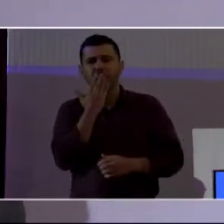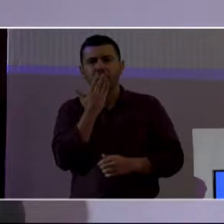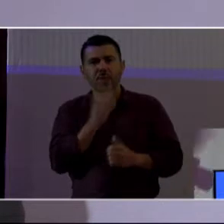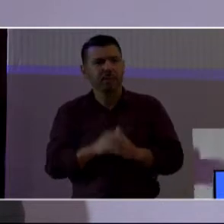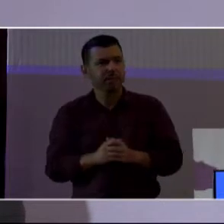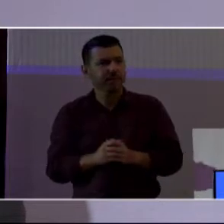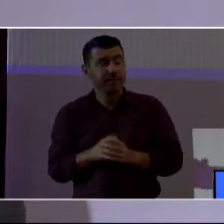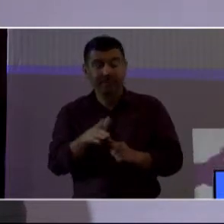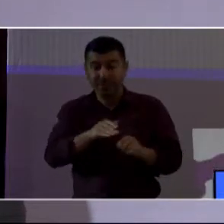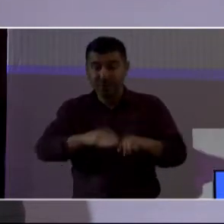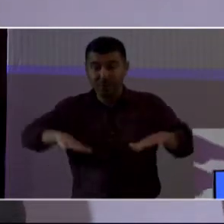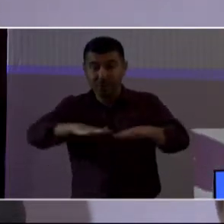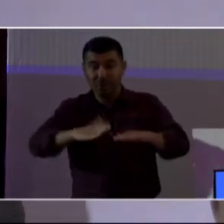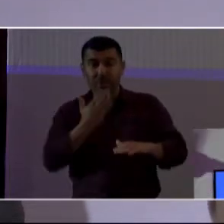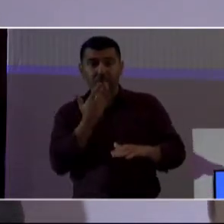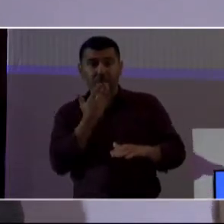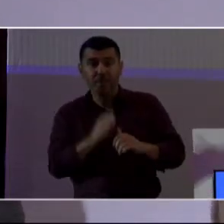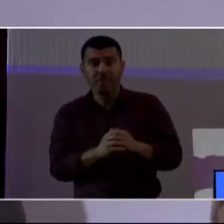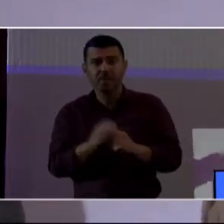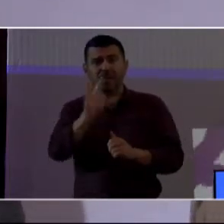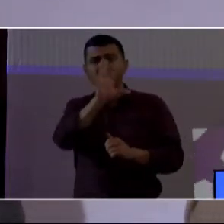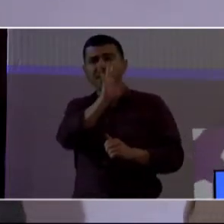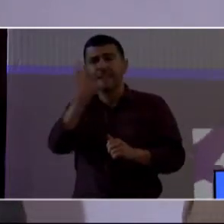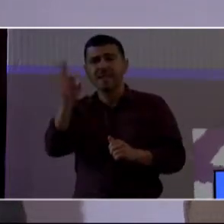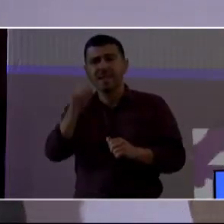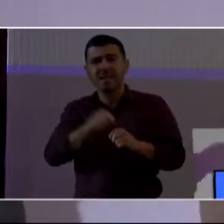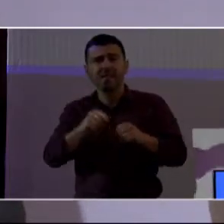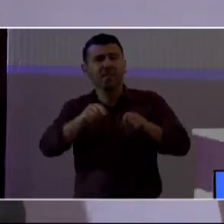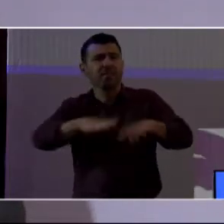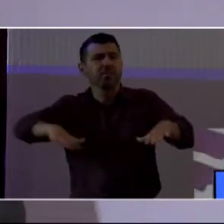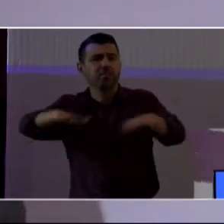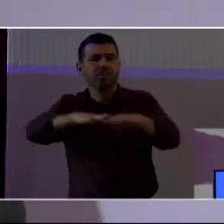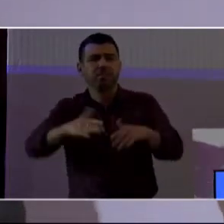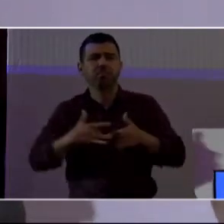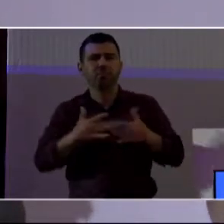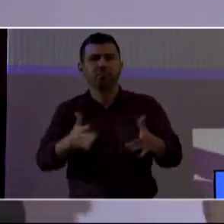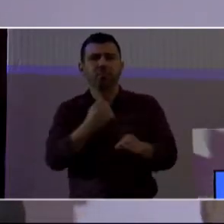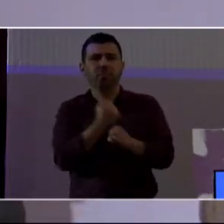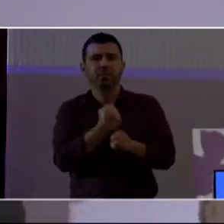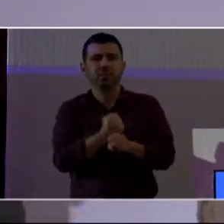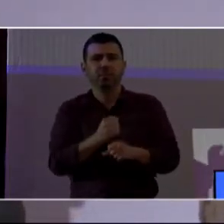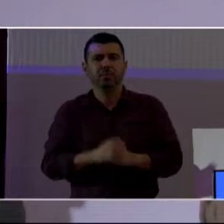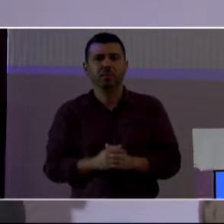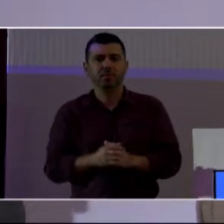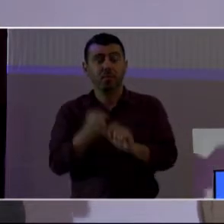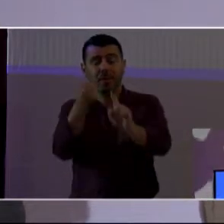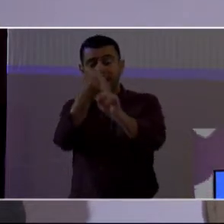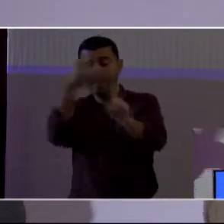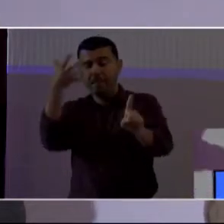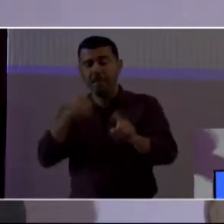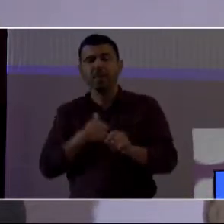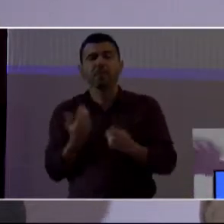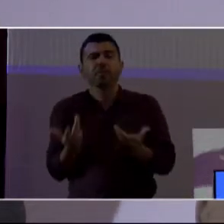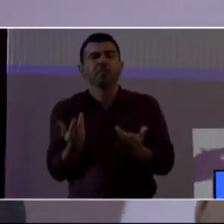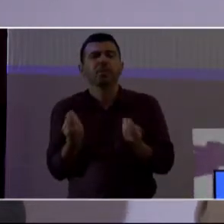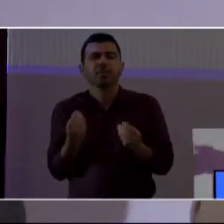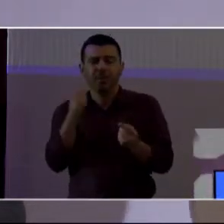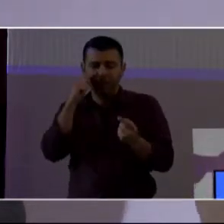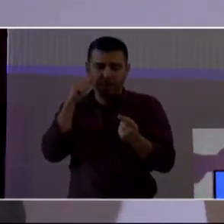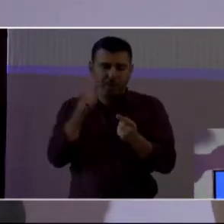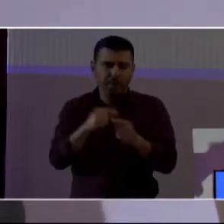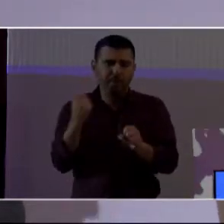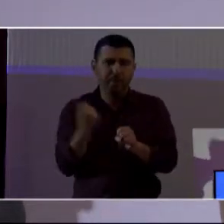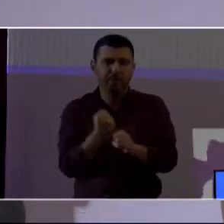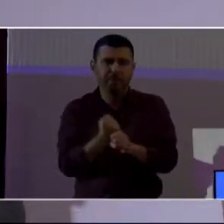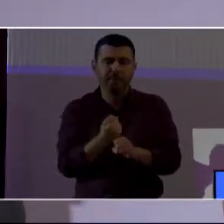500 hectáreas para que trabajáramos. Y estamos desarrollando un modelo de impacto regional y de muy alto rendimiento porque apuntamos a tener